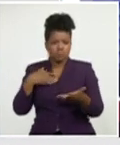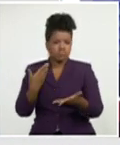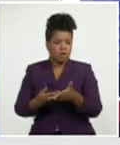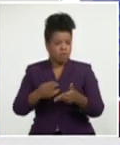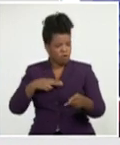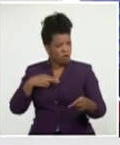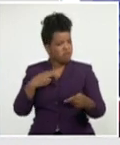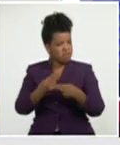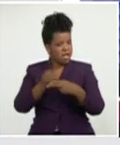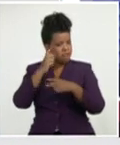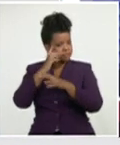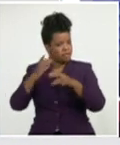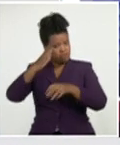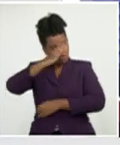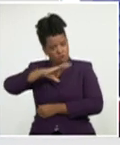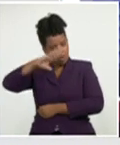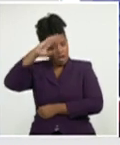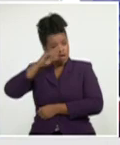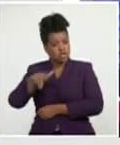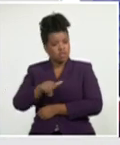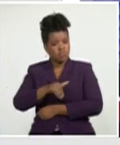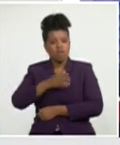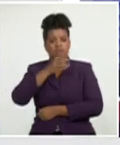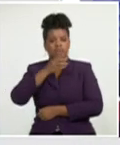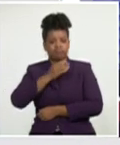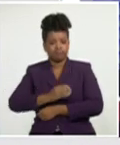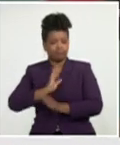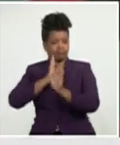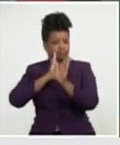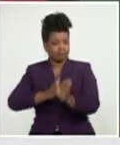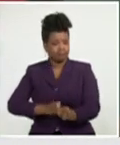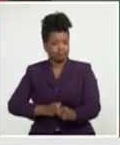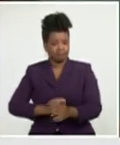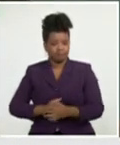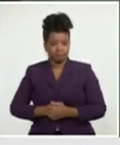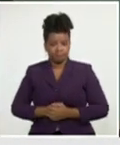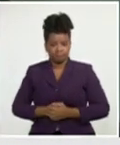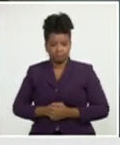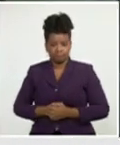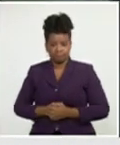ciencia cubana, sino también de fidelidad a su país.